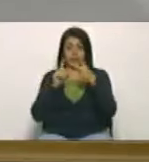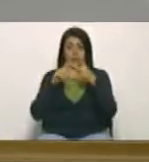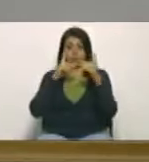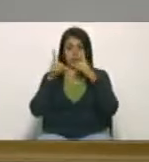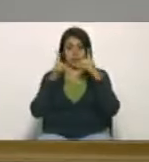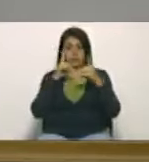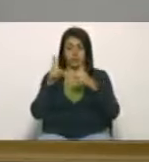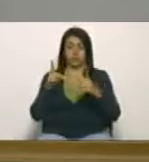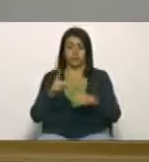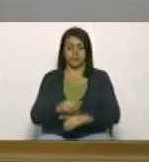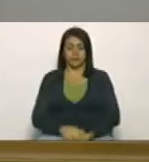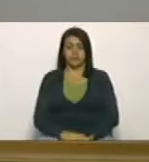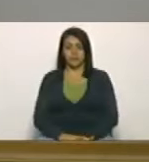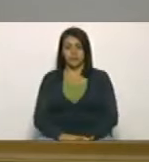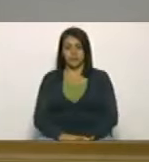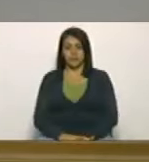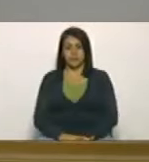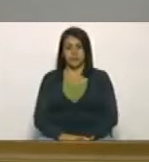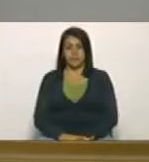discusión.